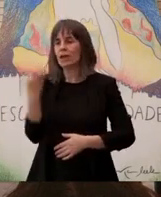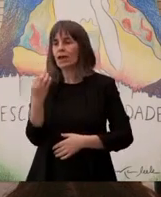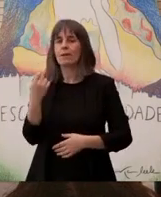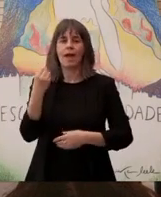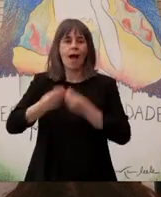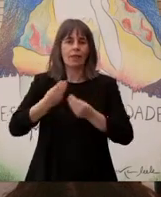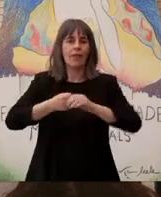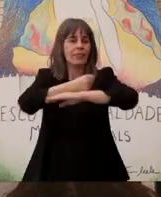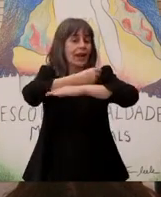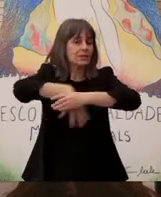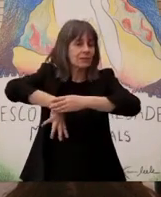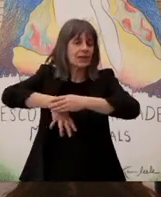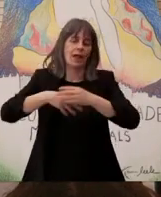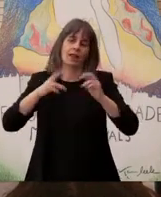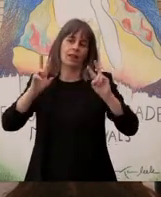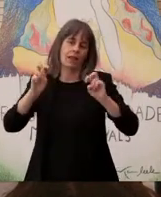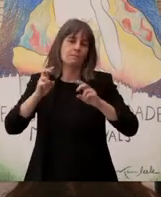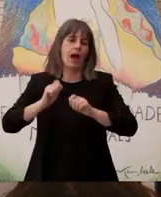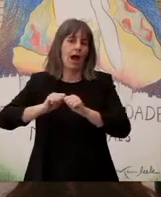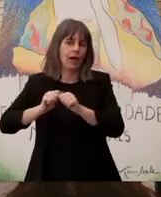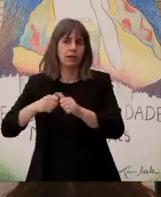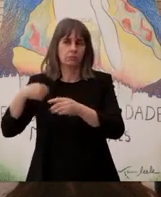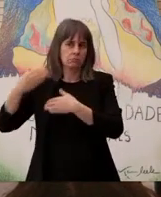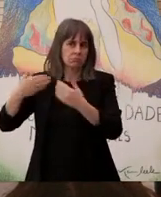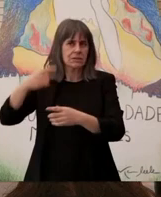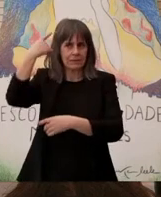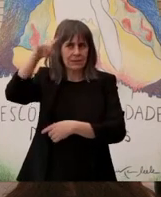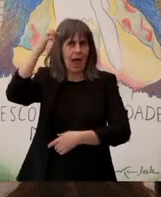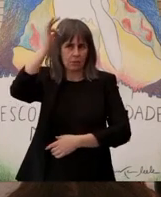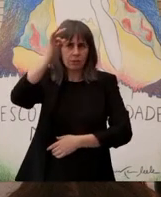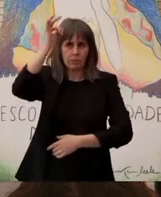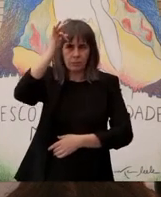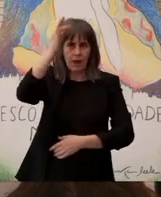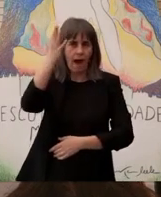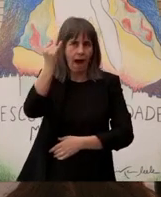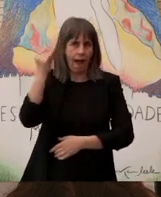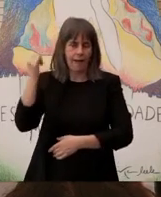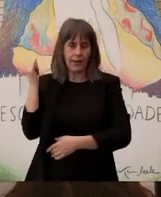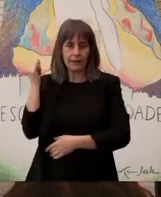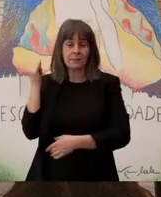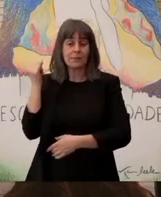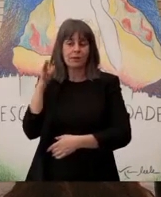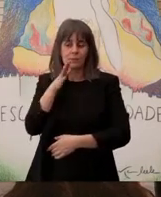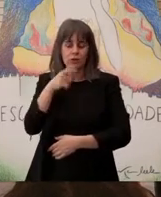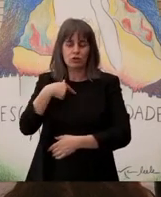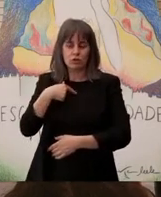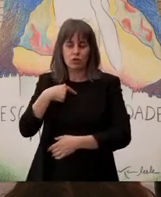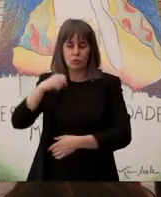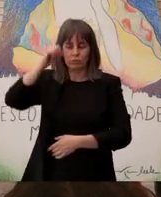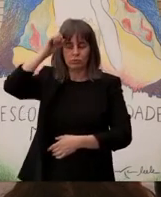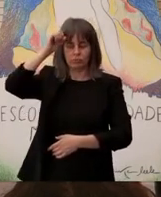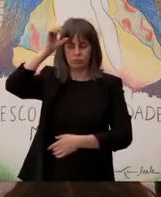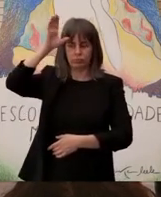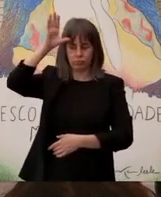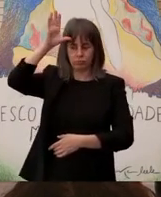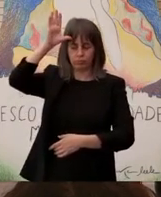transversalidades por eso en aquel quilombo de competencias que Bueno pues que me que